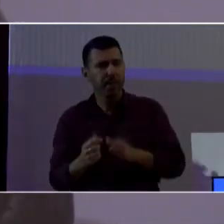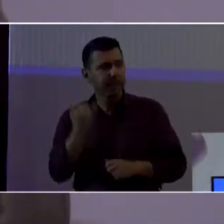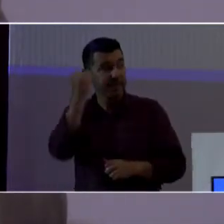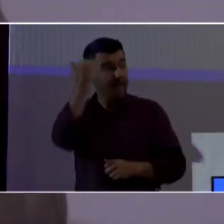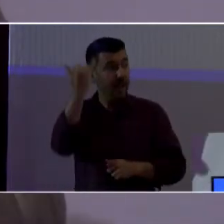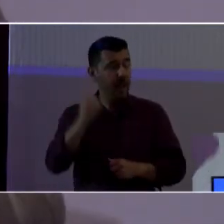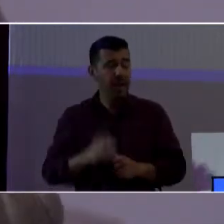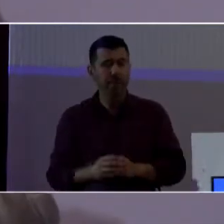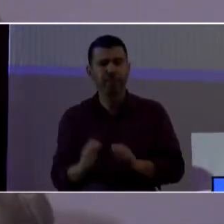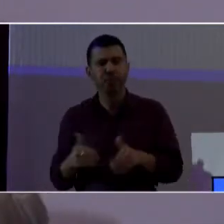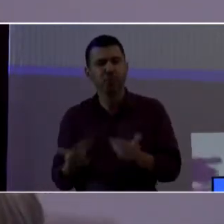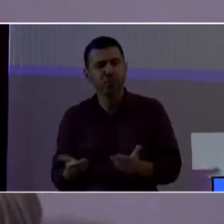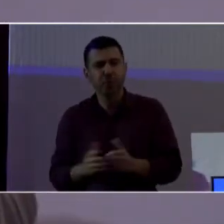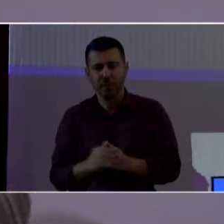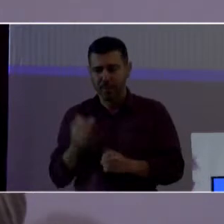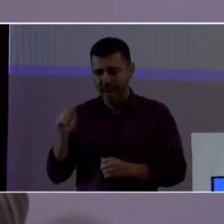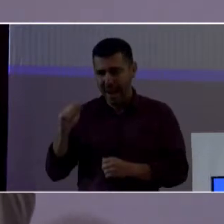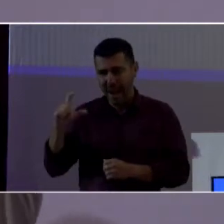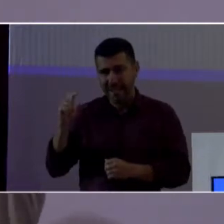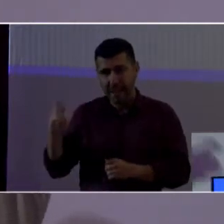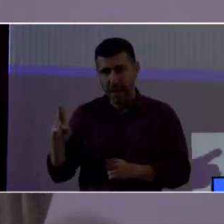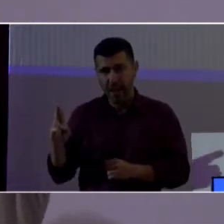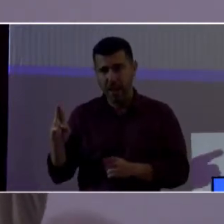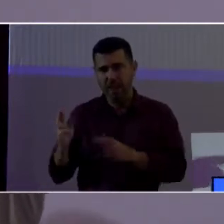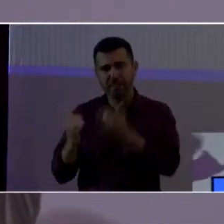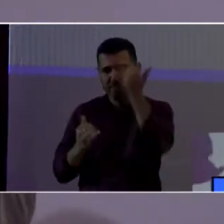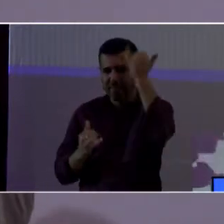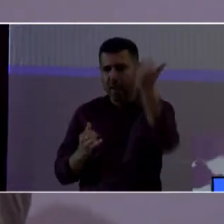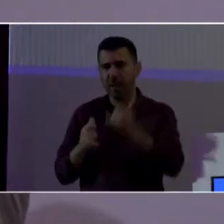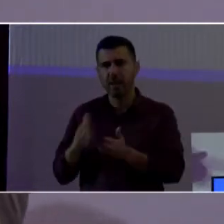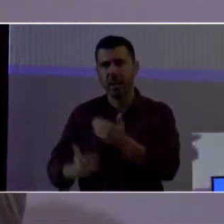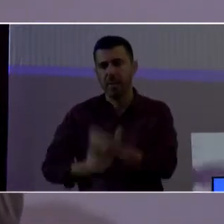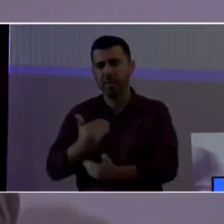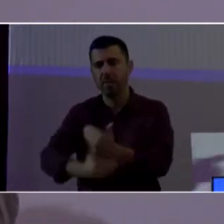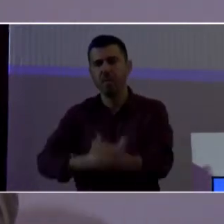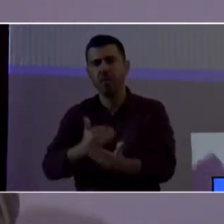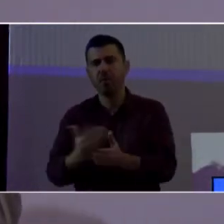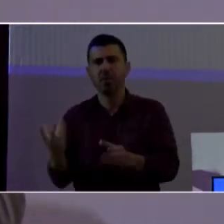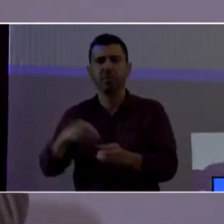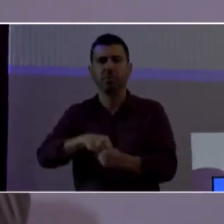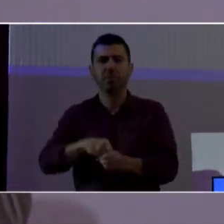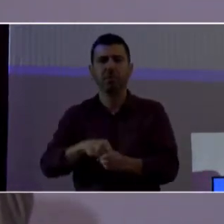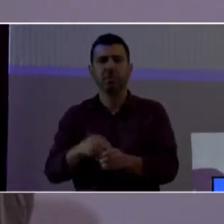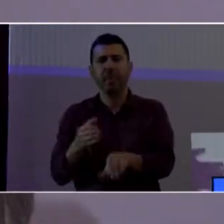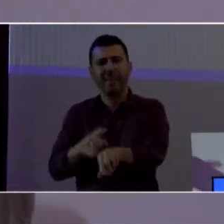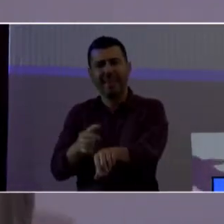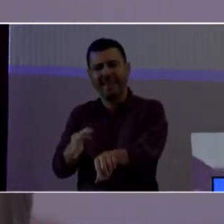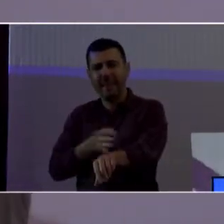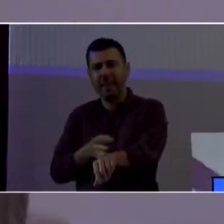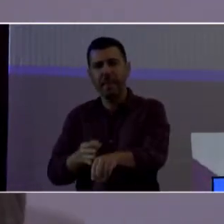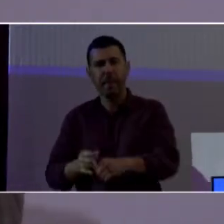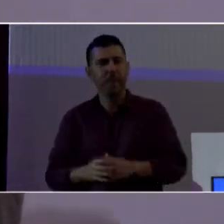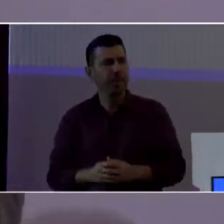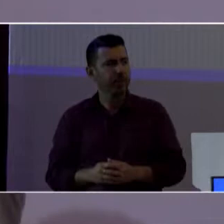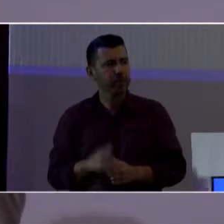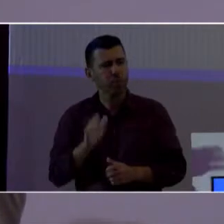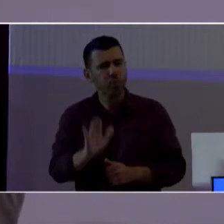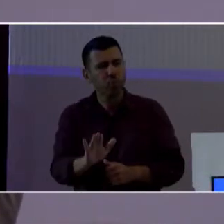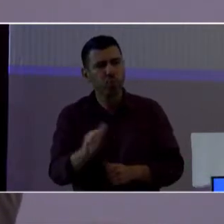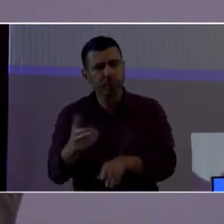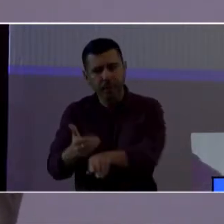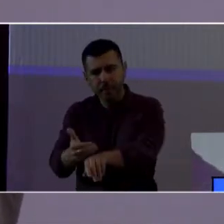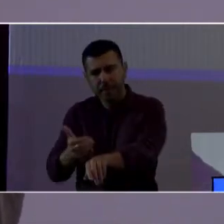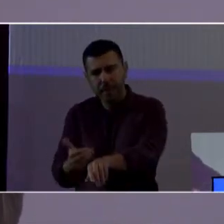con la ACR que había que hacer un proceso de incorporación temprana, que un proceso de